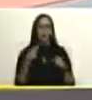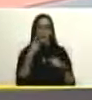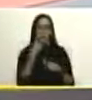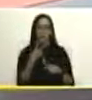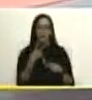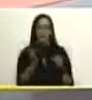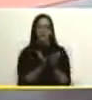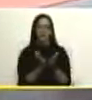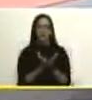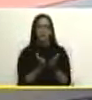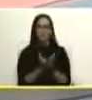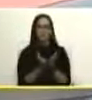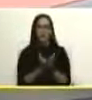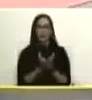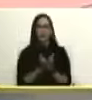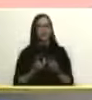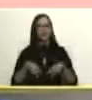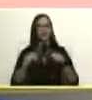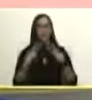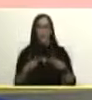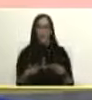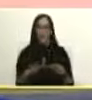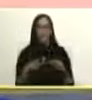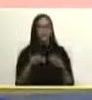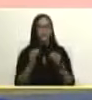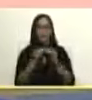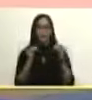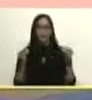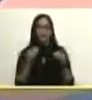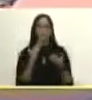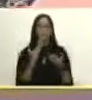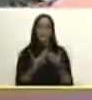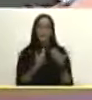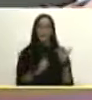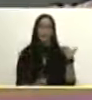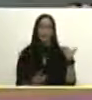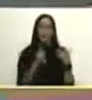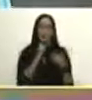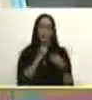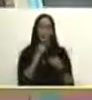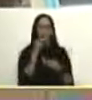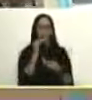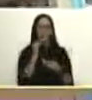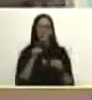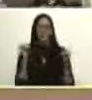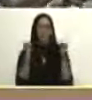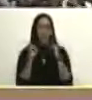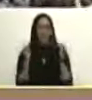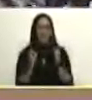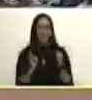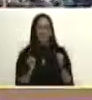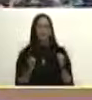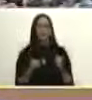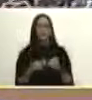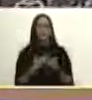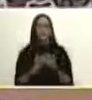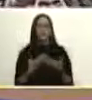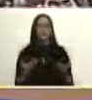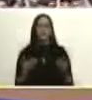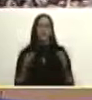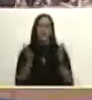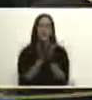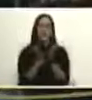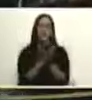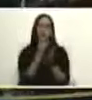escuela completamente rehabilitada. Presidente, gracias en nombre de todos estos muchachos que están felices por haber puesto la